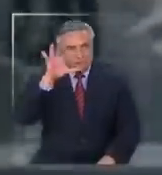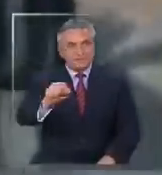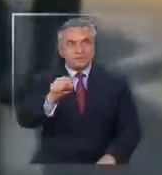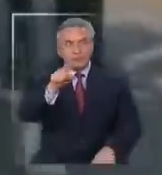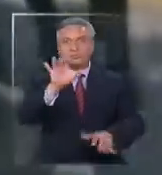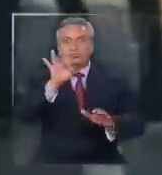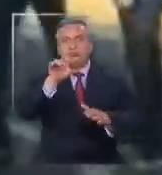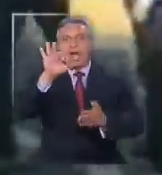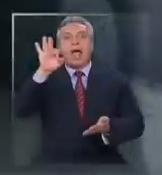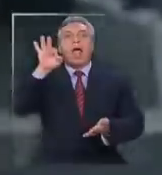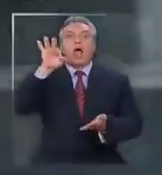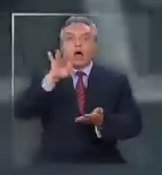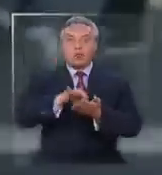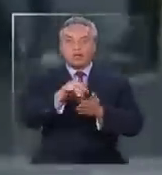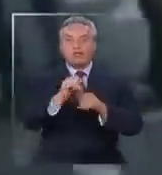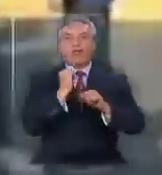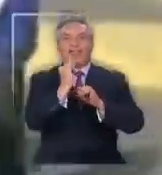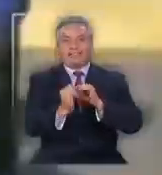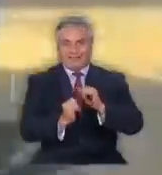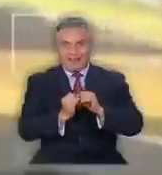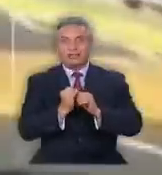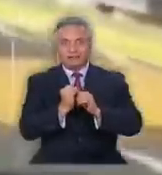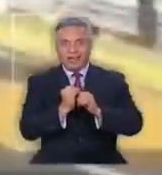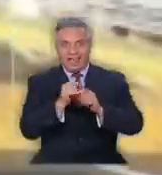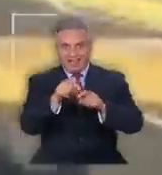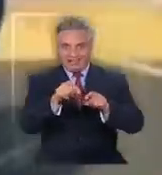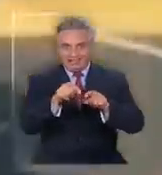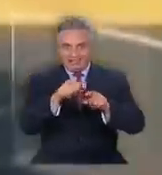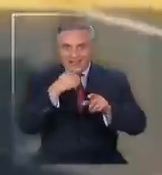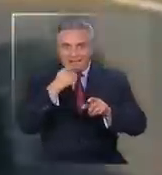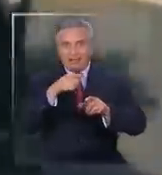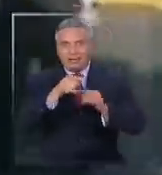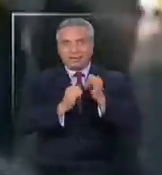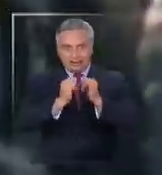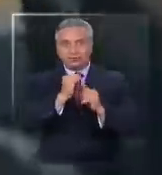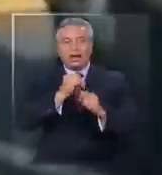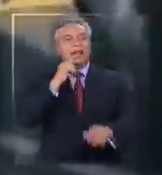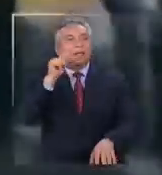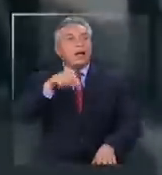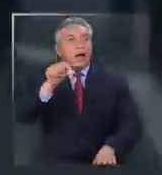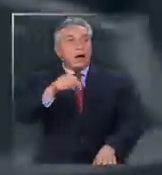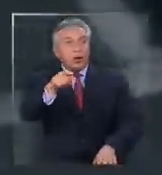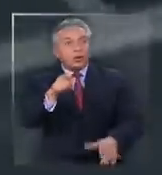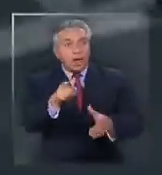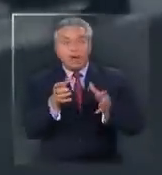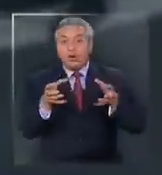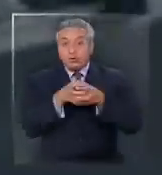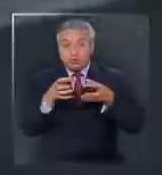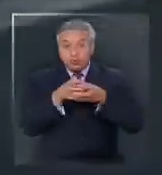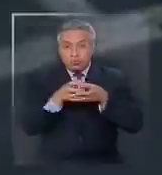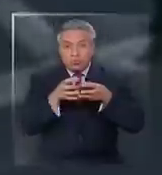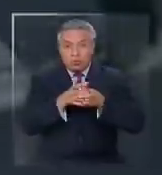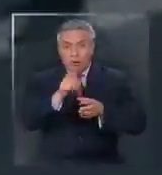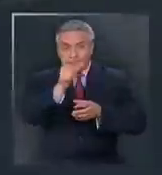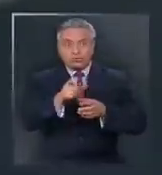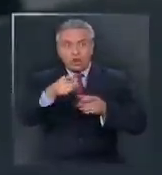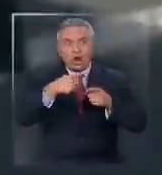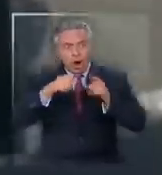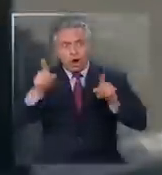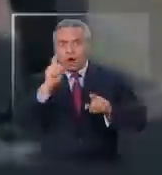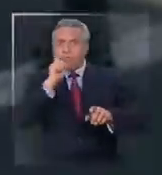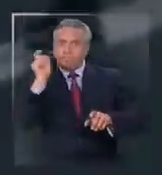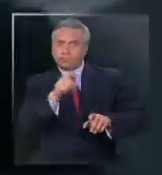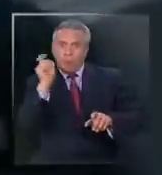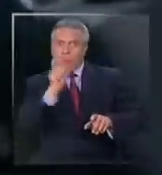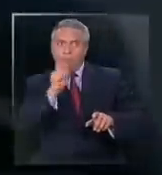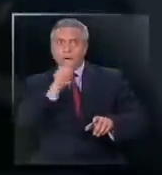Ocurrió en el aeropuerto internacional cuando, según el reporte de Carabineros, un grupo de taxistas del mismo recinto increpó a otro básico.